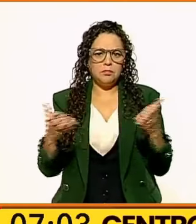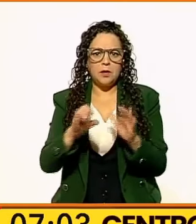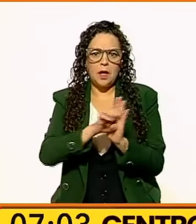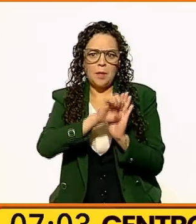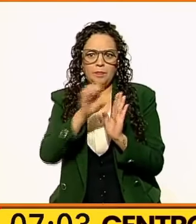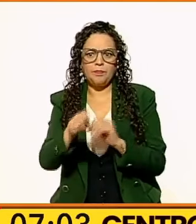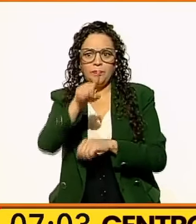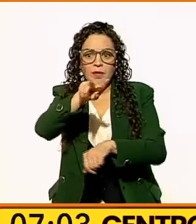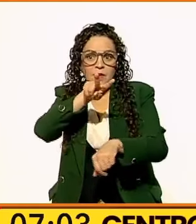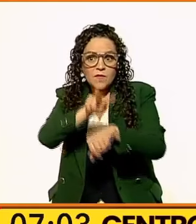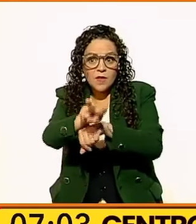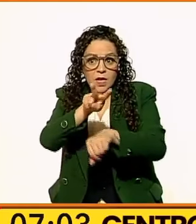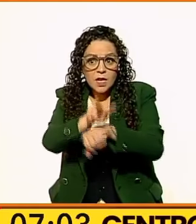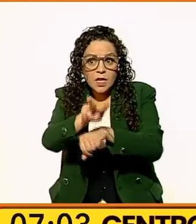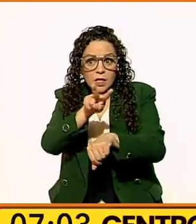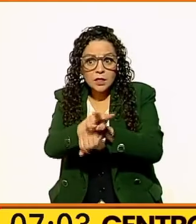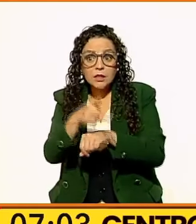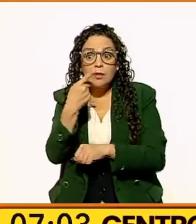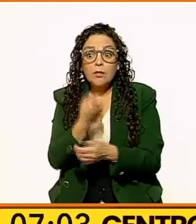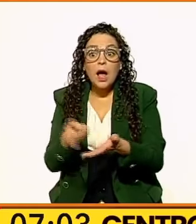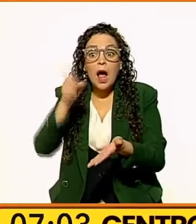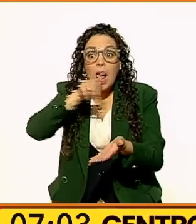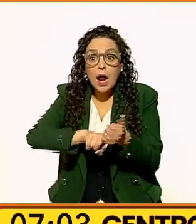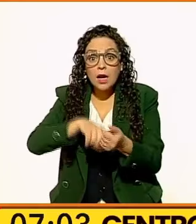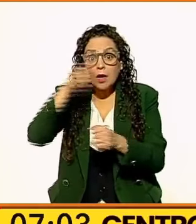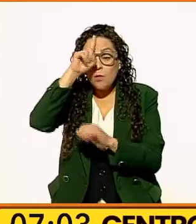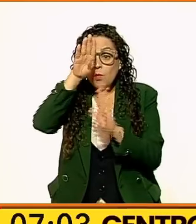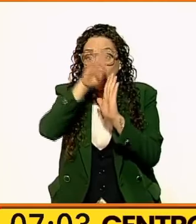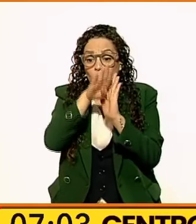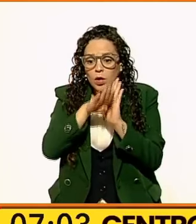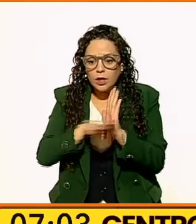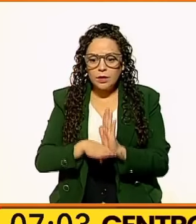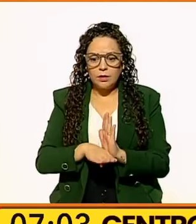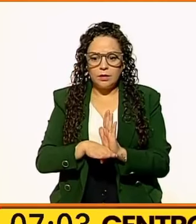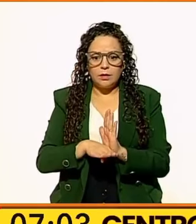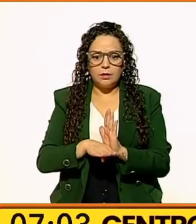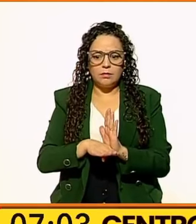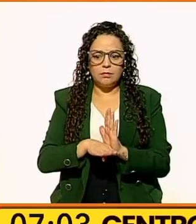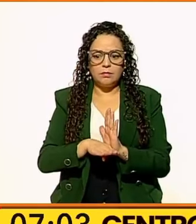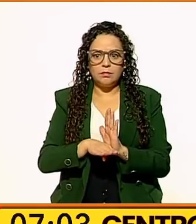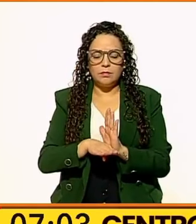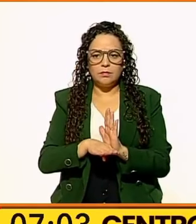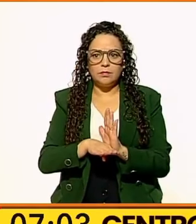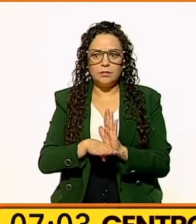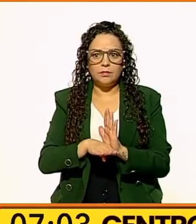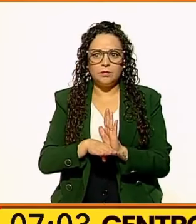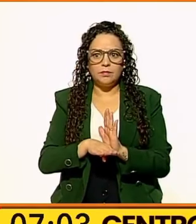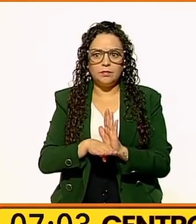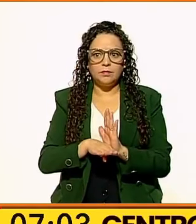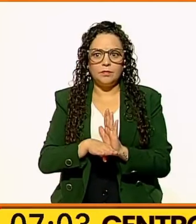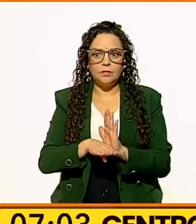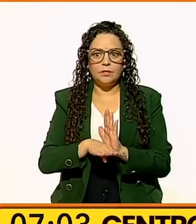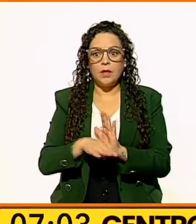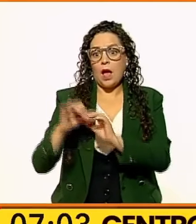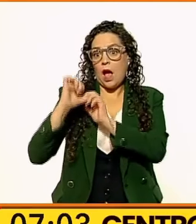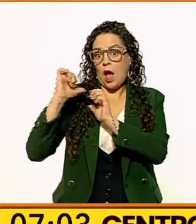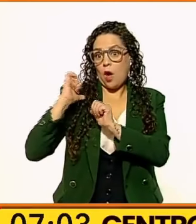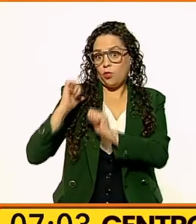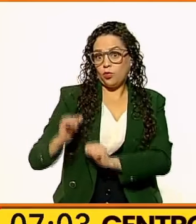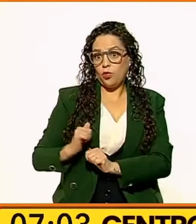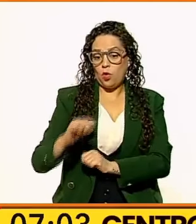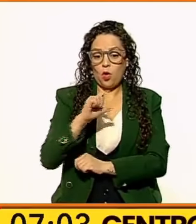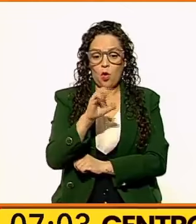de Venezuela, pero esto se trata de política interna y se trata de una concentración de poder en el Ejecutivo más allá de lo que digan las autoridades locales y